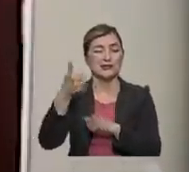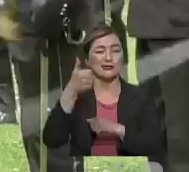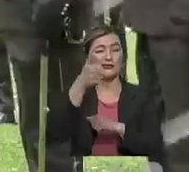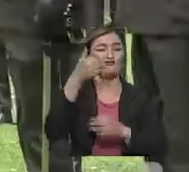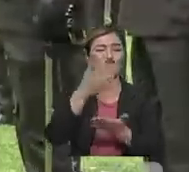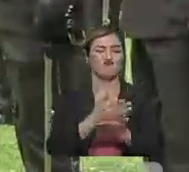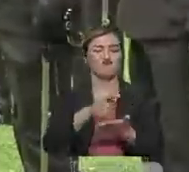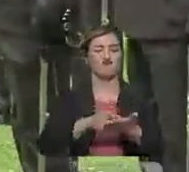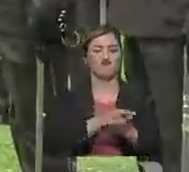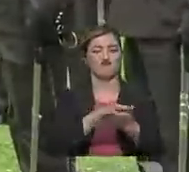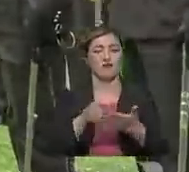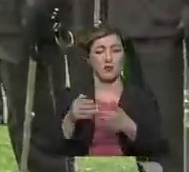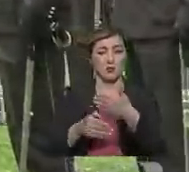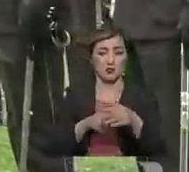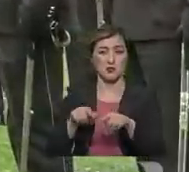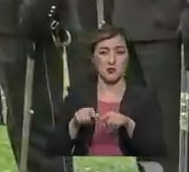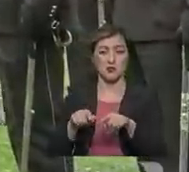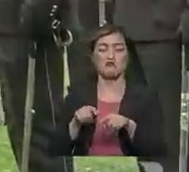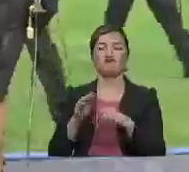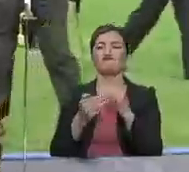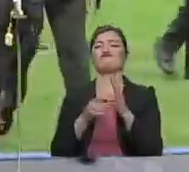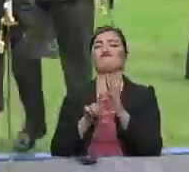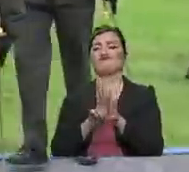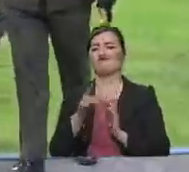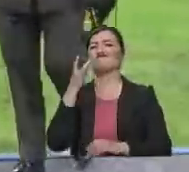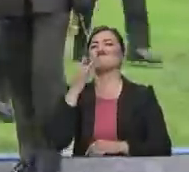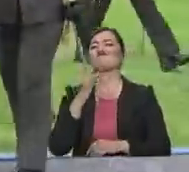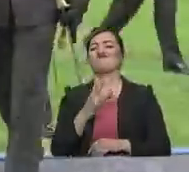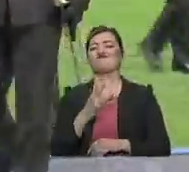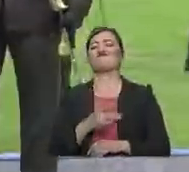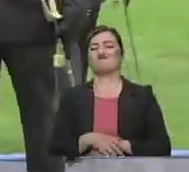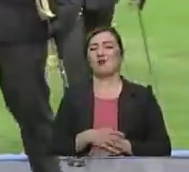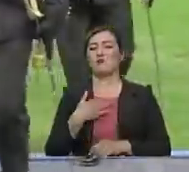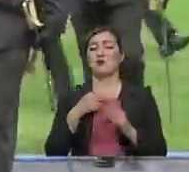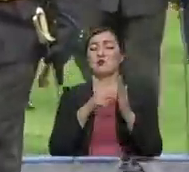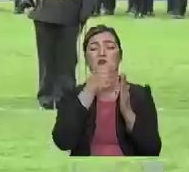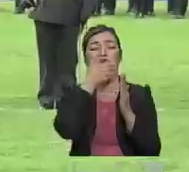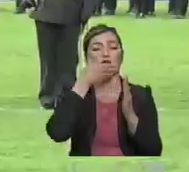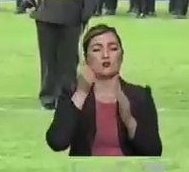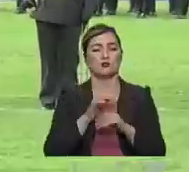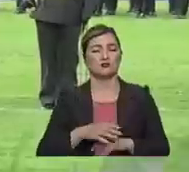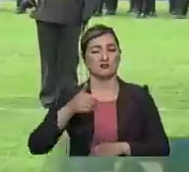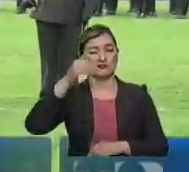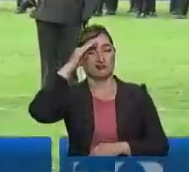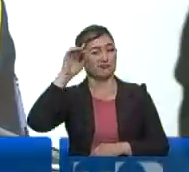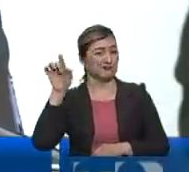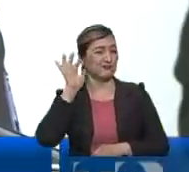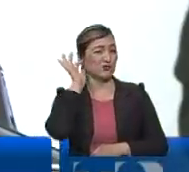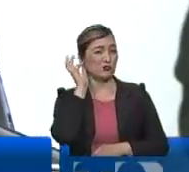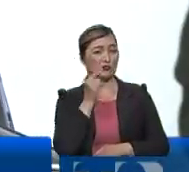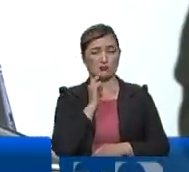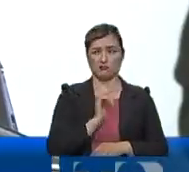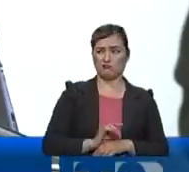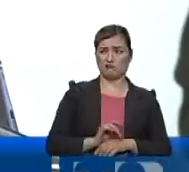y dijo que sí hubo irregularidades al respecto y que merecía mejores calificaciones. Por su lado, la comandante de la policía